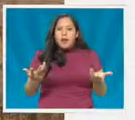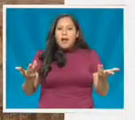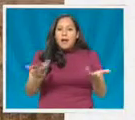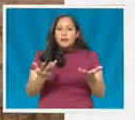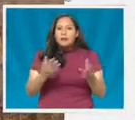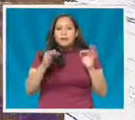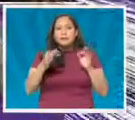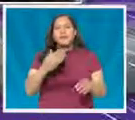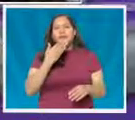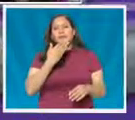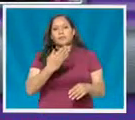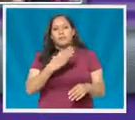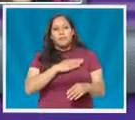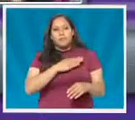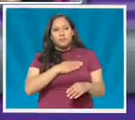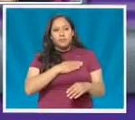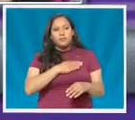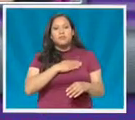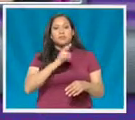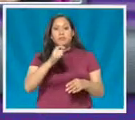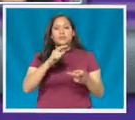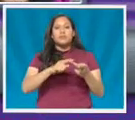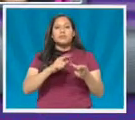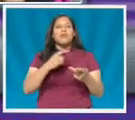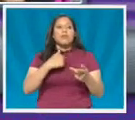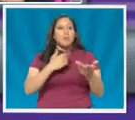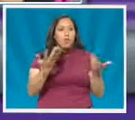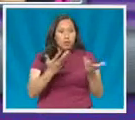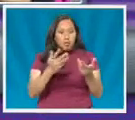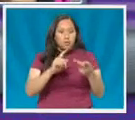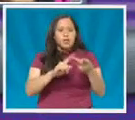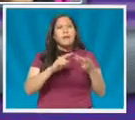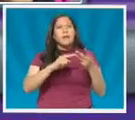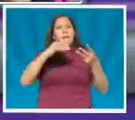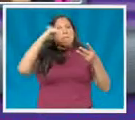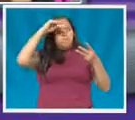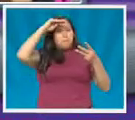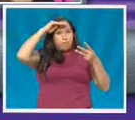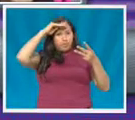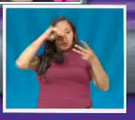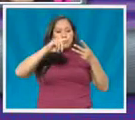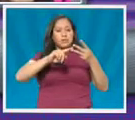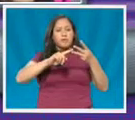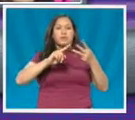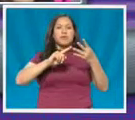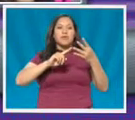3 o 4, que es el recto actuar, el recto pensar,